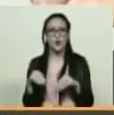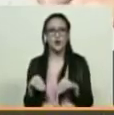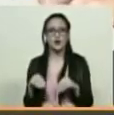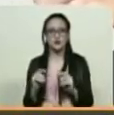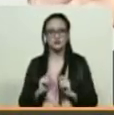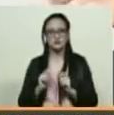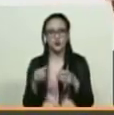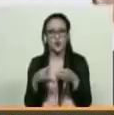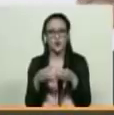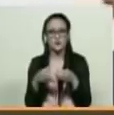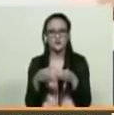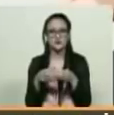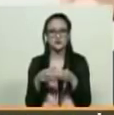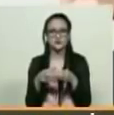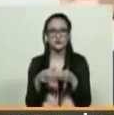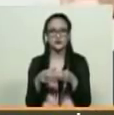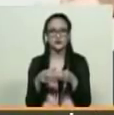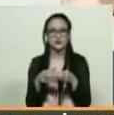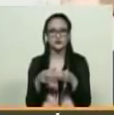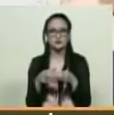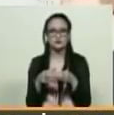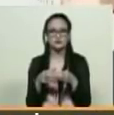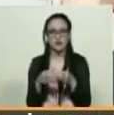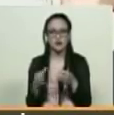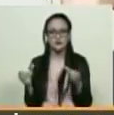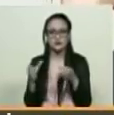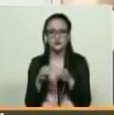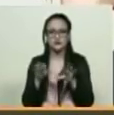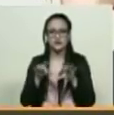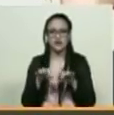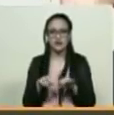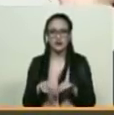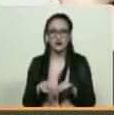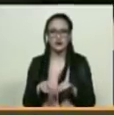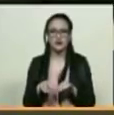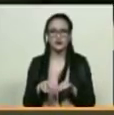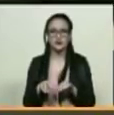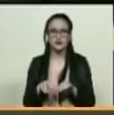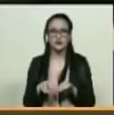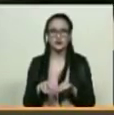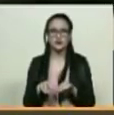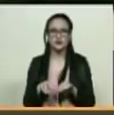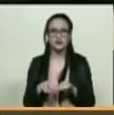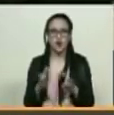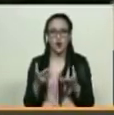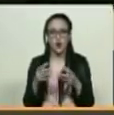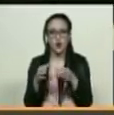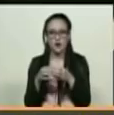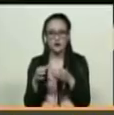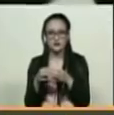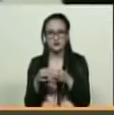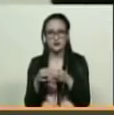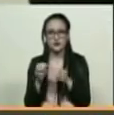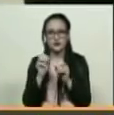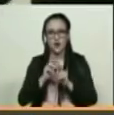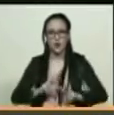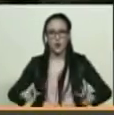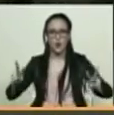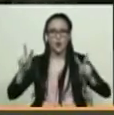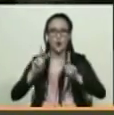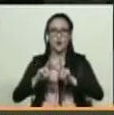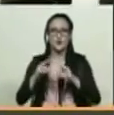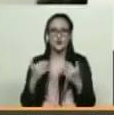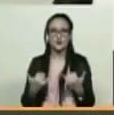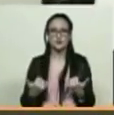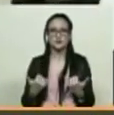designará una comisión paritaria de las partes para reunirse con el secretario general de la Organización de las Naciones Unidas, el actual